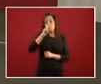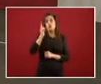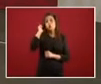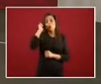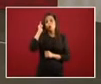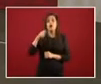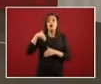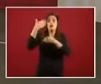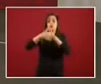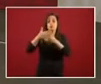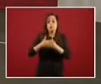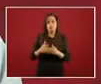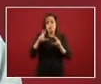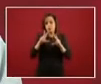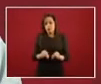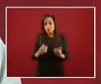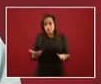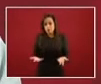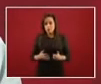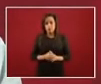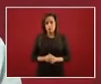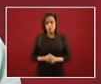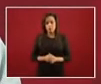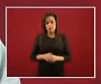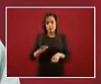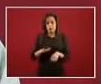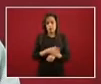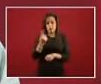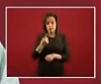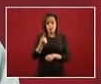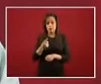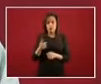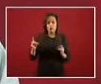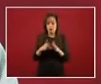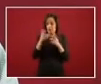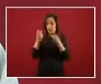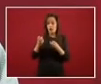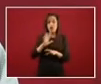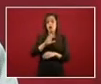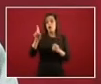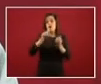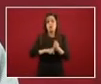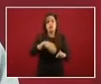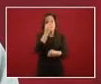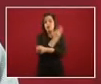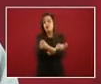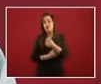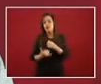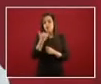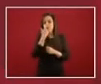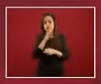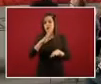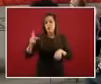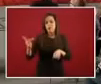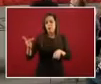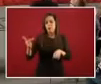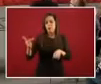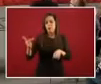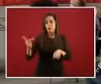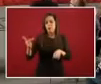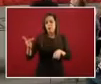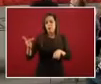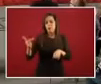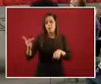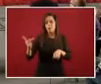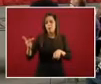punto, porque además si llegamos a ese punto es porque es demasiado tarde. Entonces tenemos que actuar ya. Canciller.